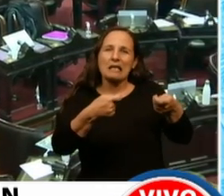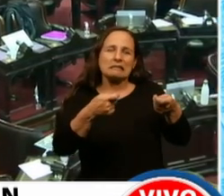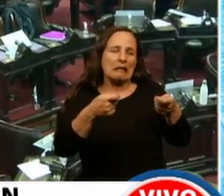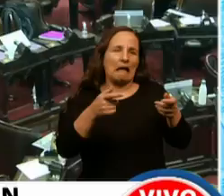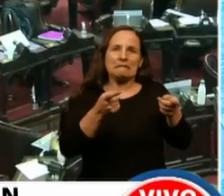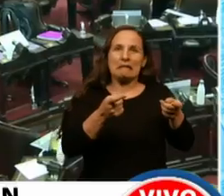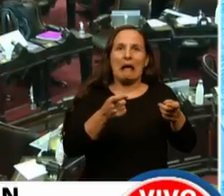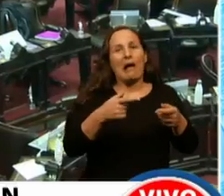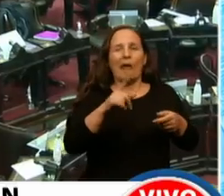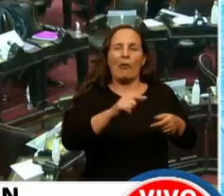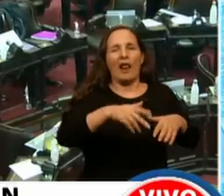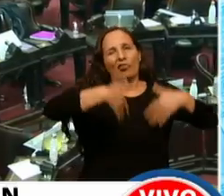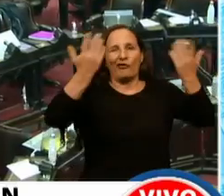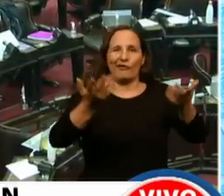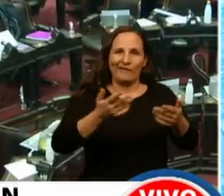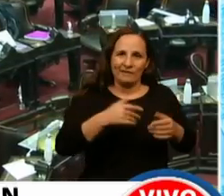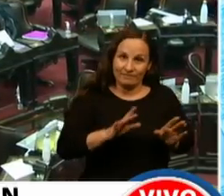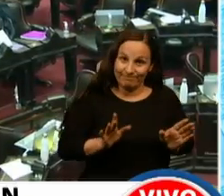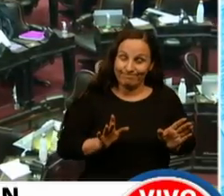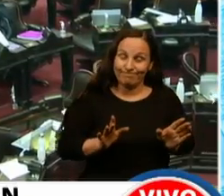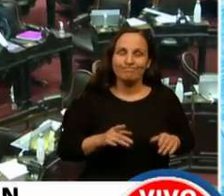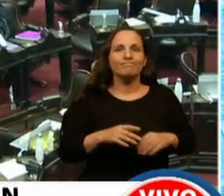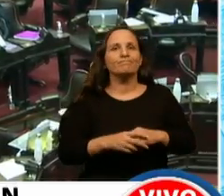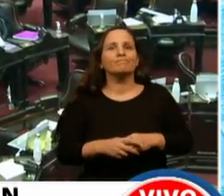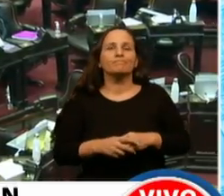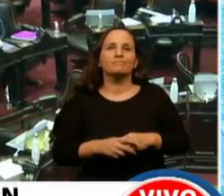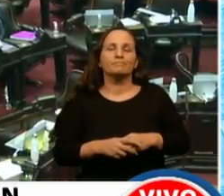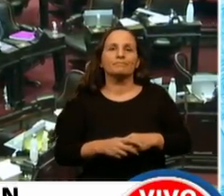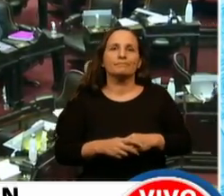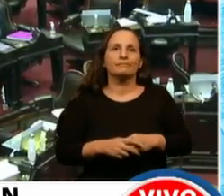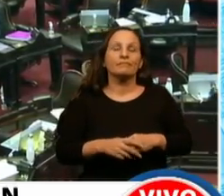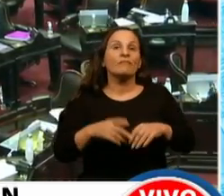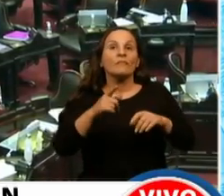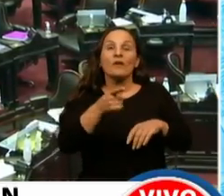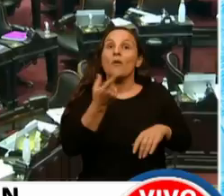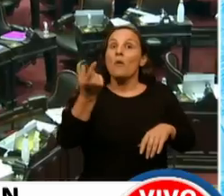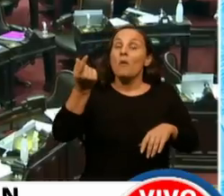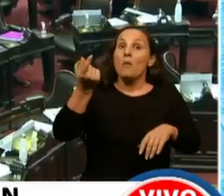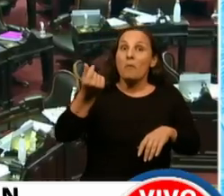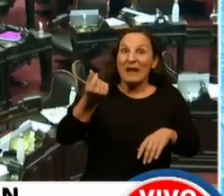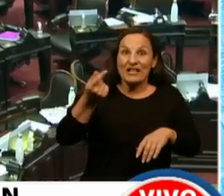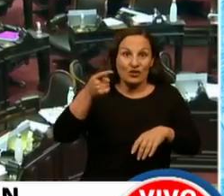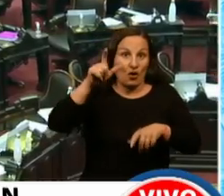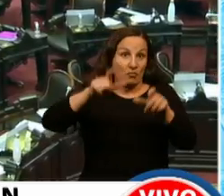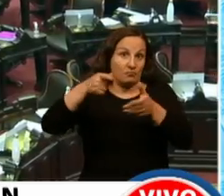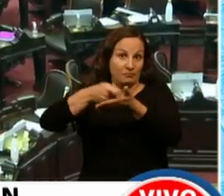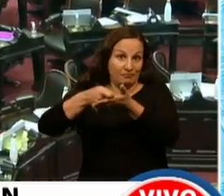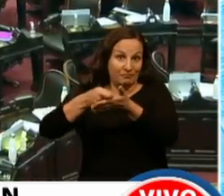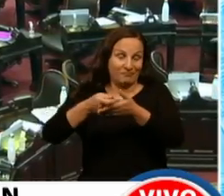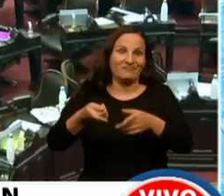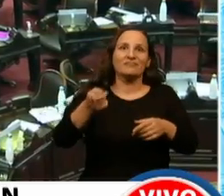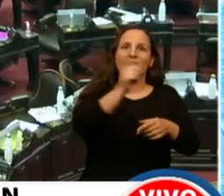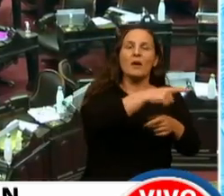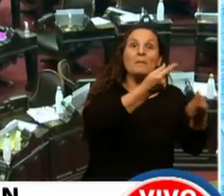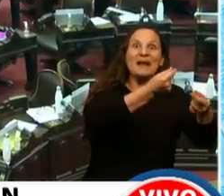necesario además la ampliación en la brecha entre el precio que pagan los usuarios y el de mercado plantea